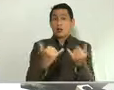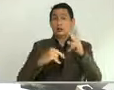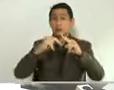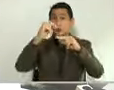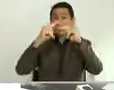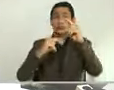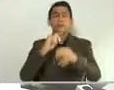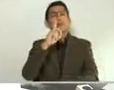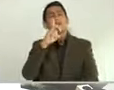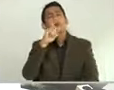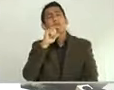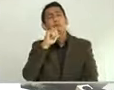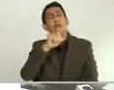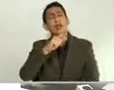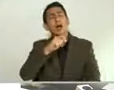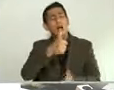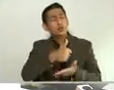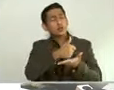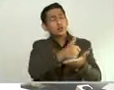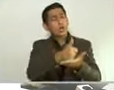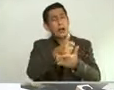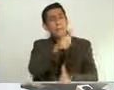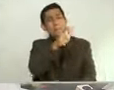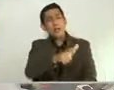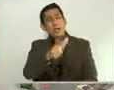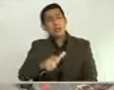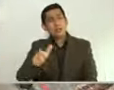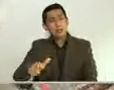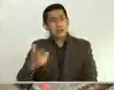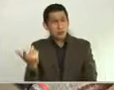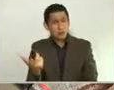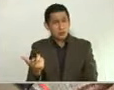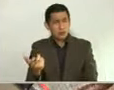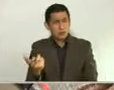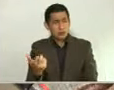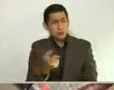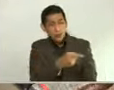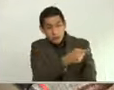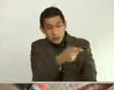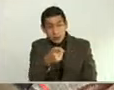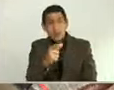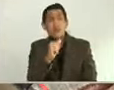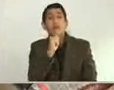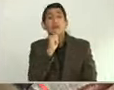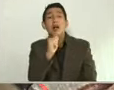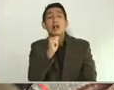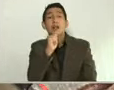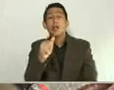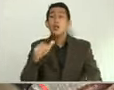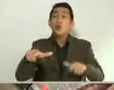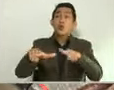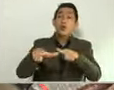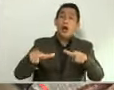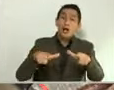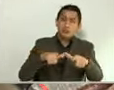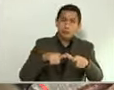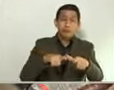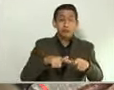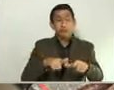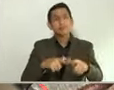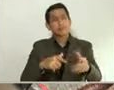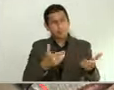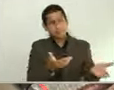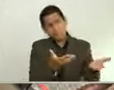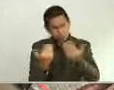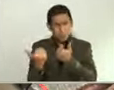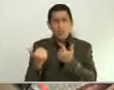un sitio fijo donde vender. La ciudad tiene que tener orden. En alguna ocasión, ya años atrás, alguien que decía a sí mismo que